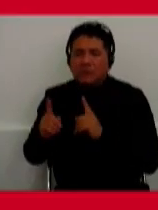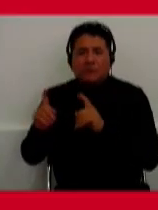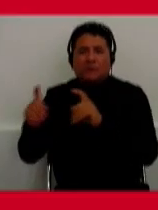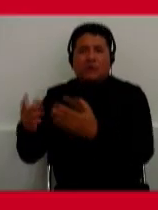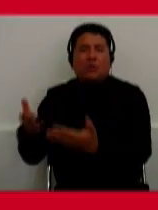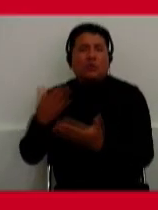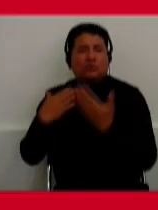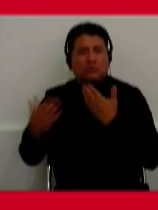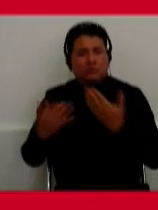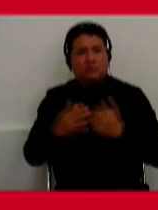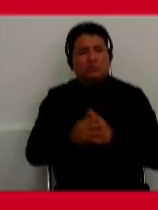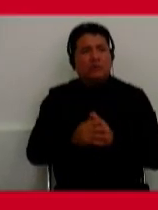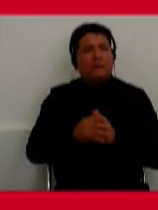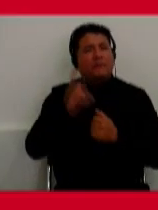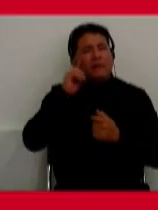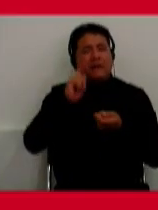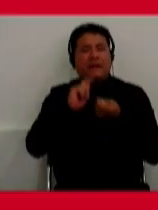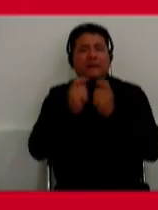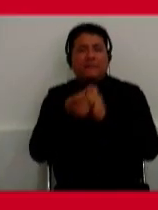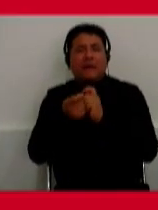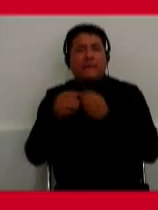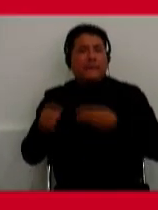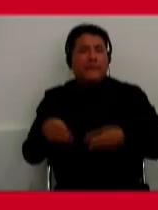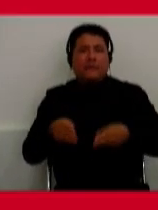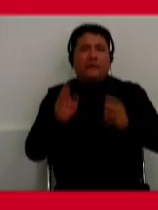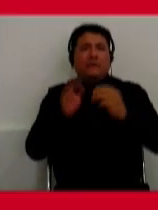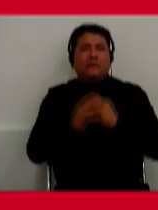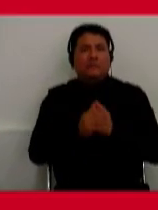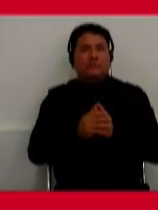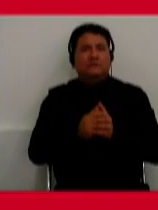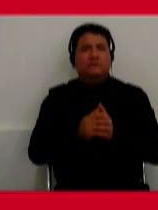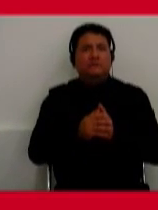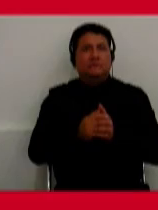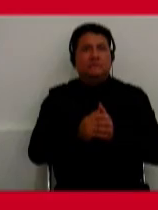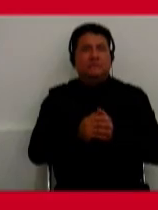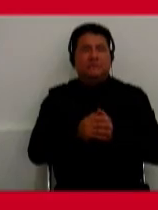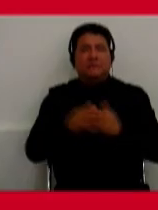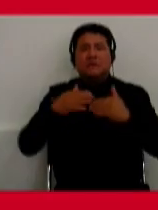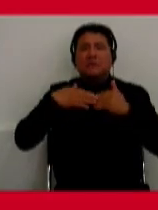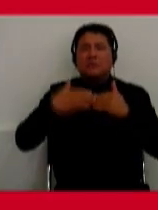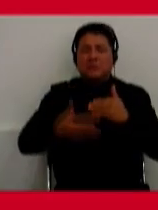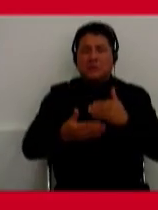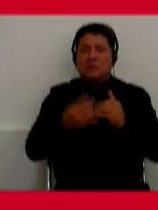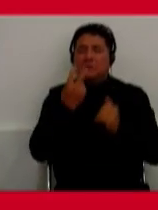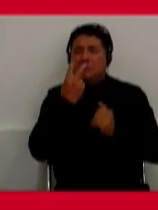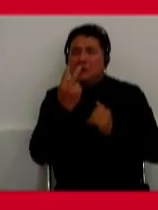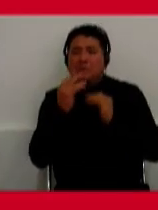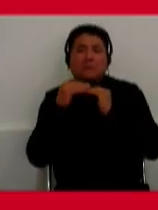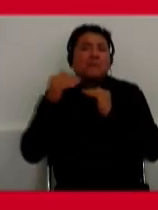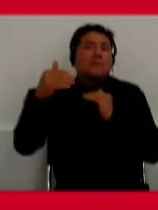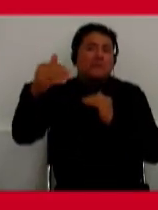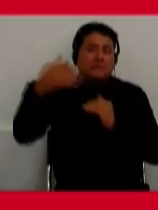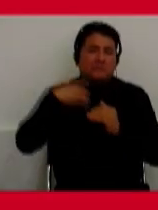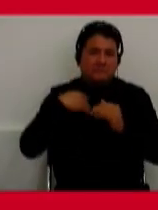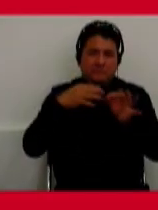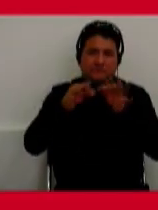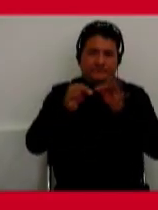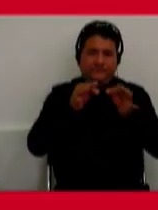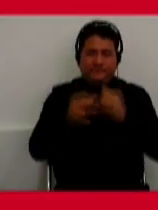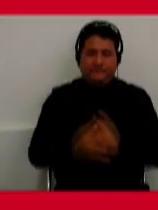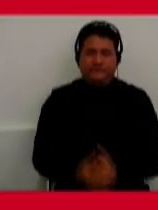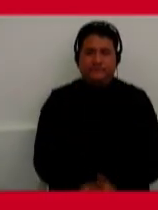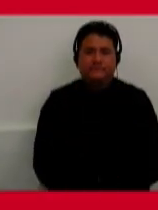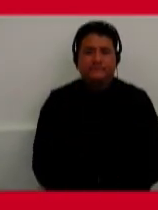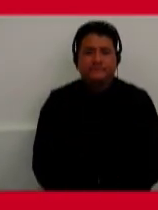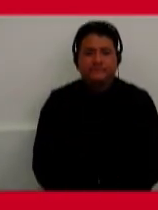método que hemos aplicado en el UDF, ¿no? Que lo vamos a ver más adelante, cuán estricto tiene que ser este método,